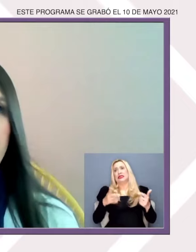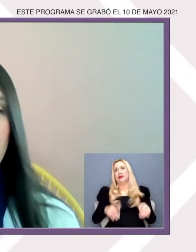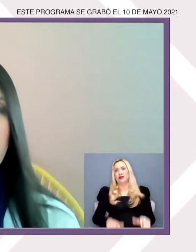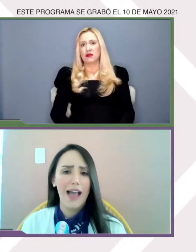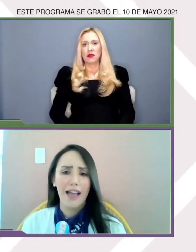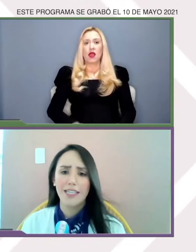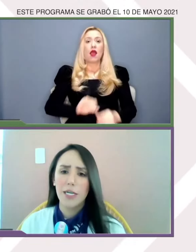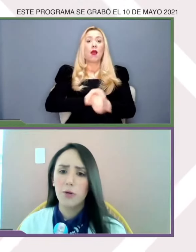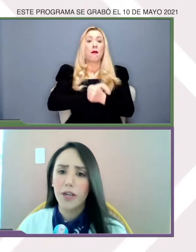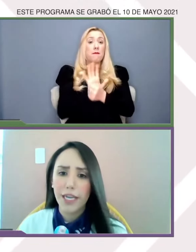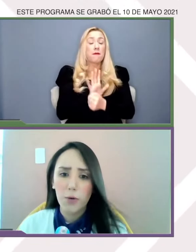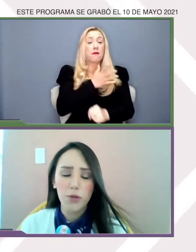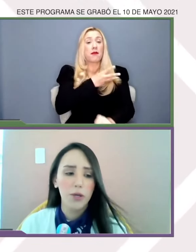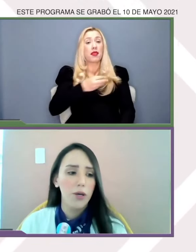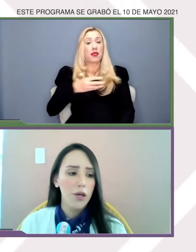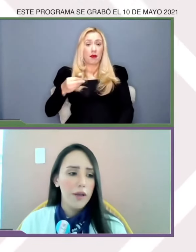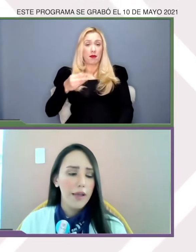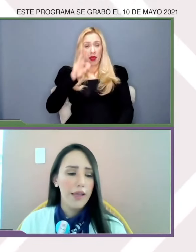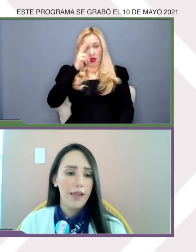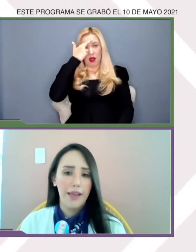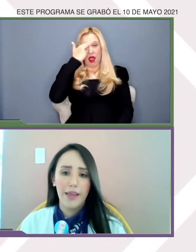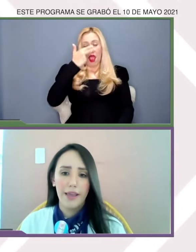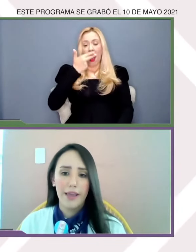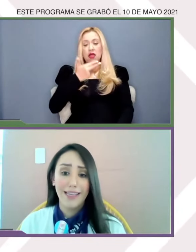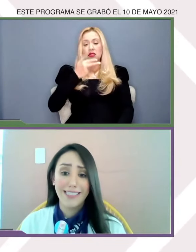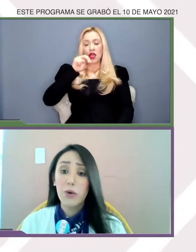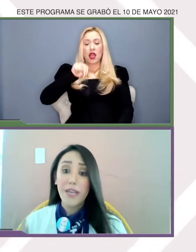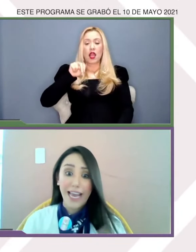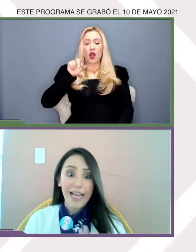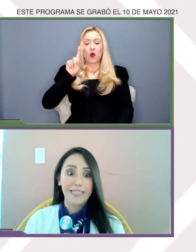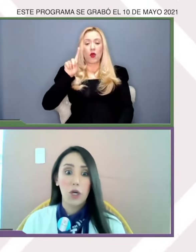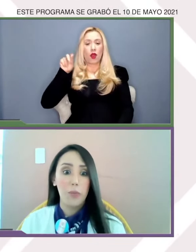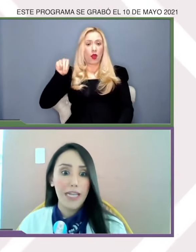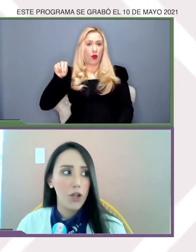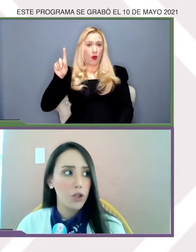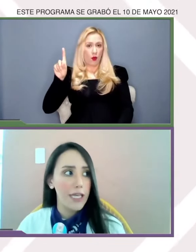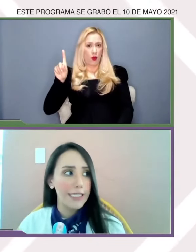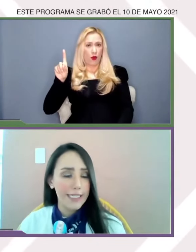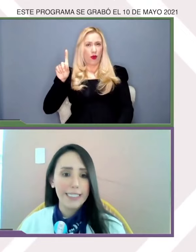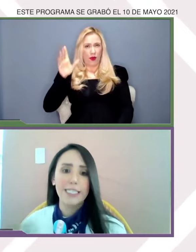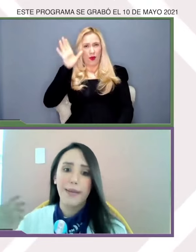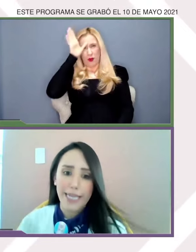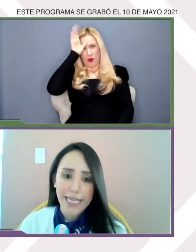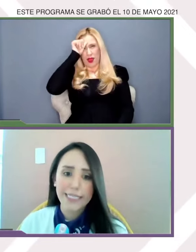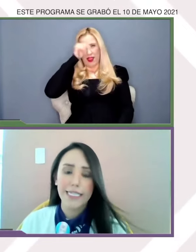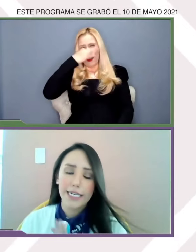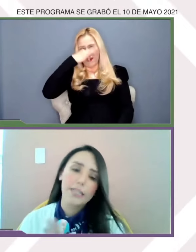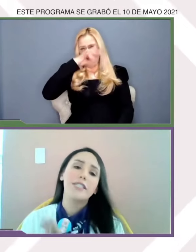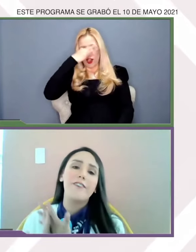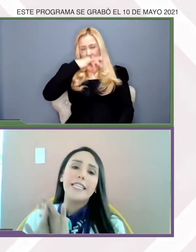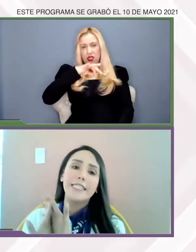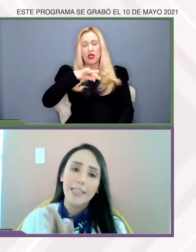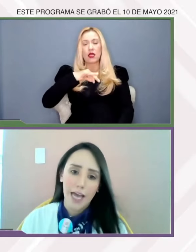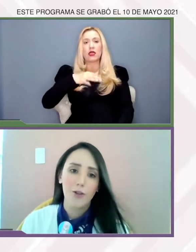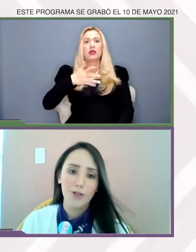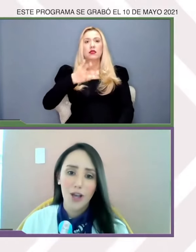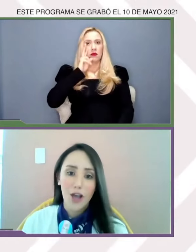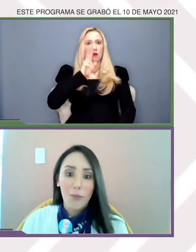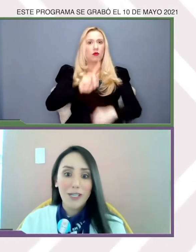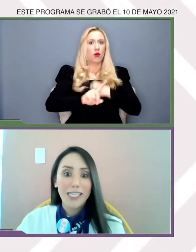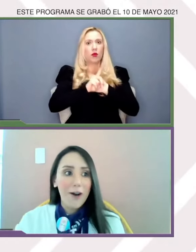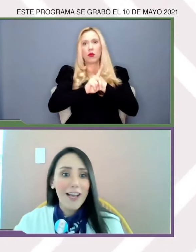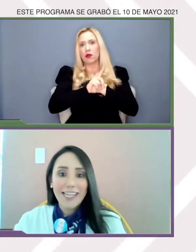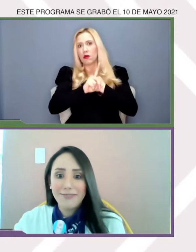la pandemia H1N1 se hubieran recopilado todas estas experiencias y retos